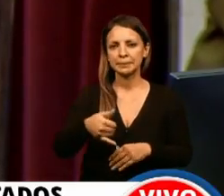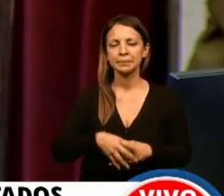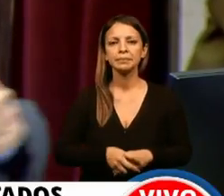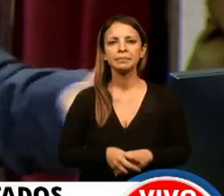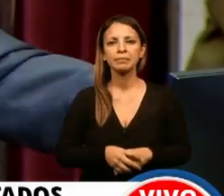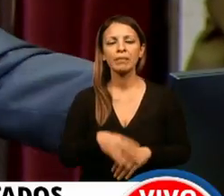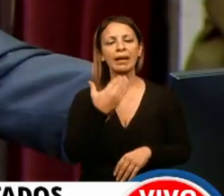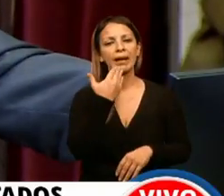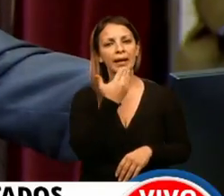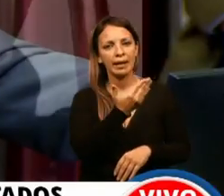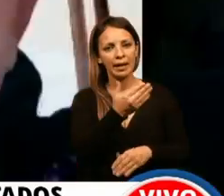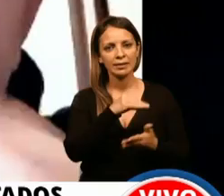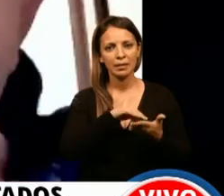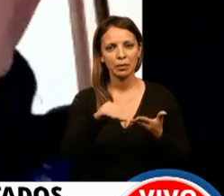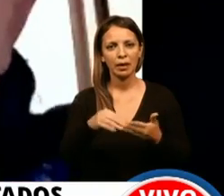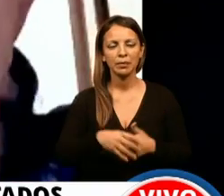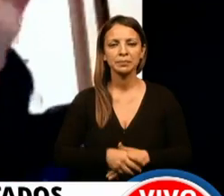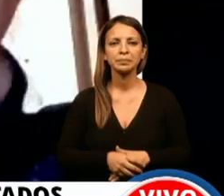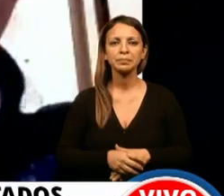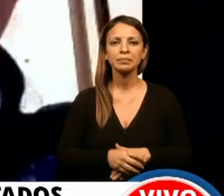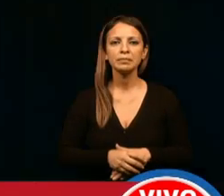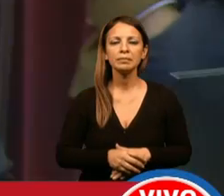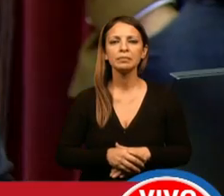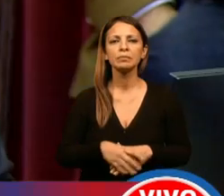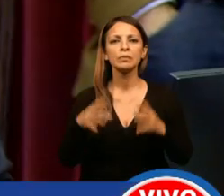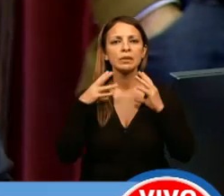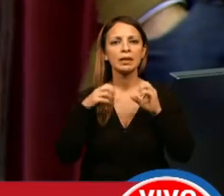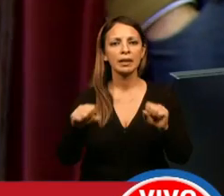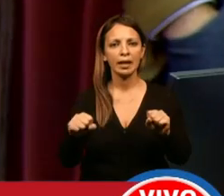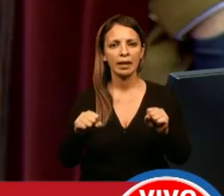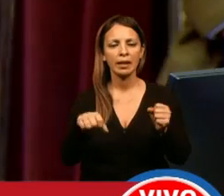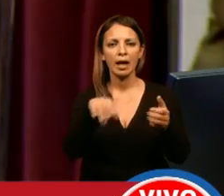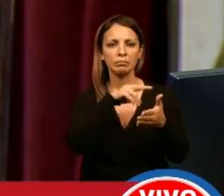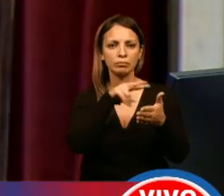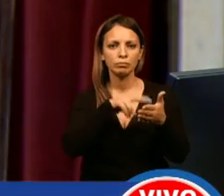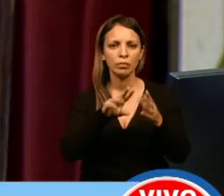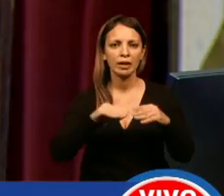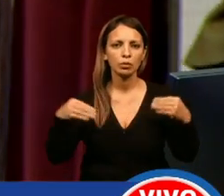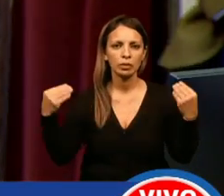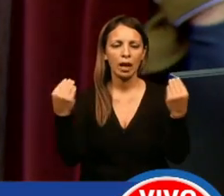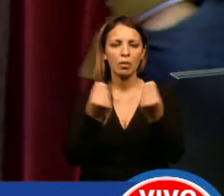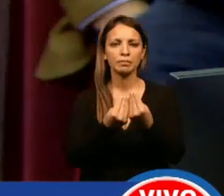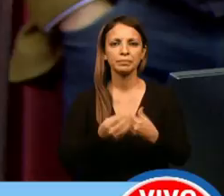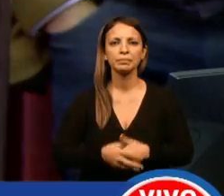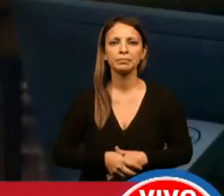gracias diputado martearena por secretaria sea la lectura del resultado